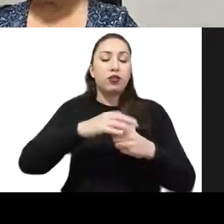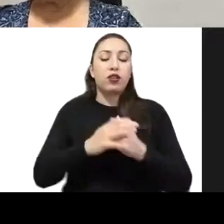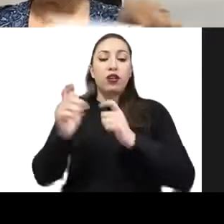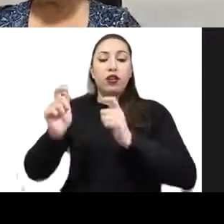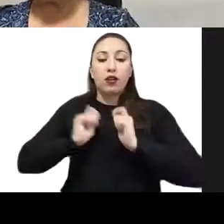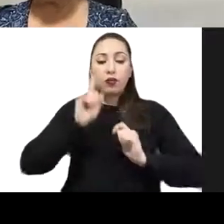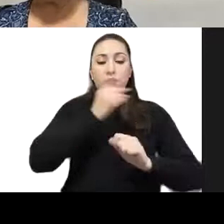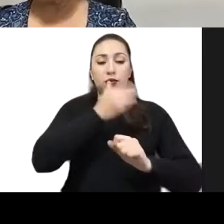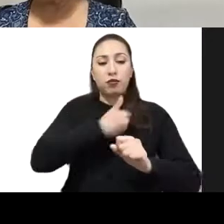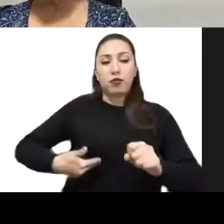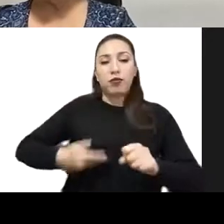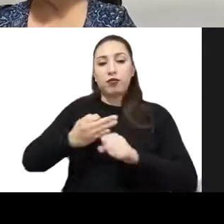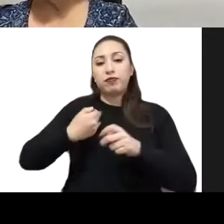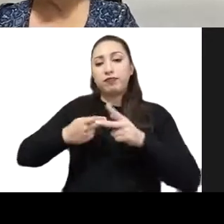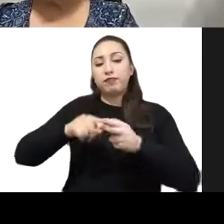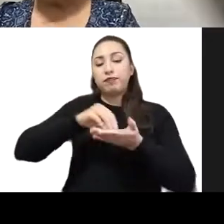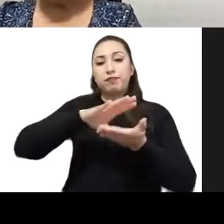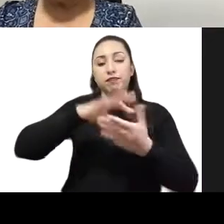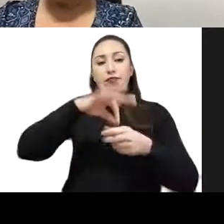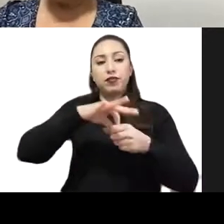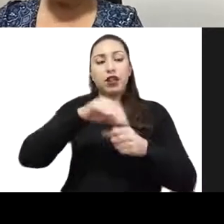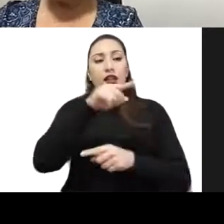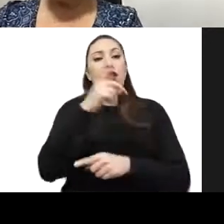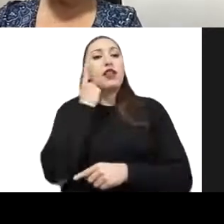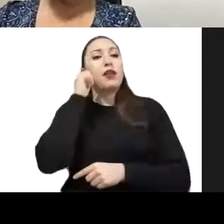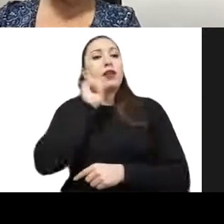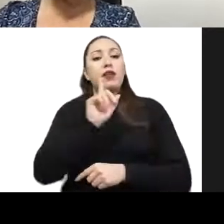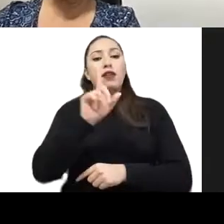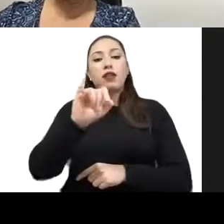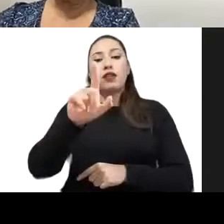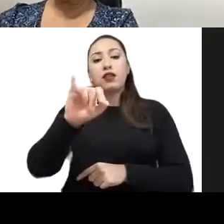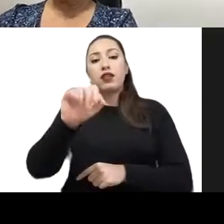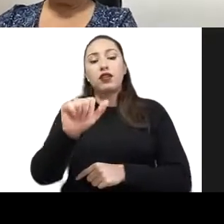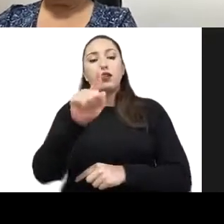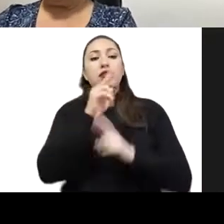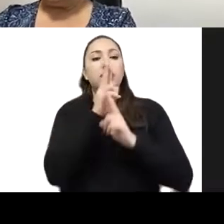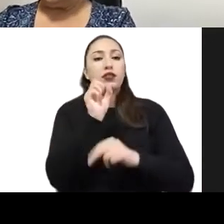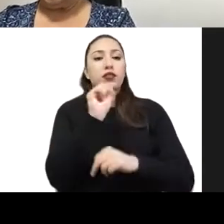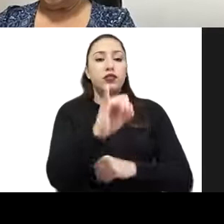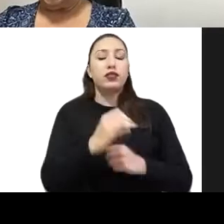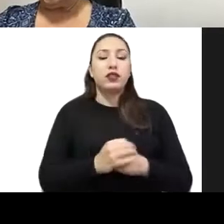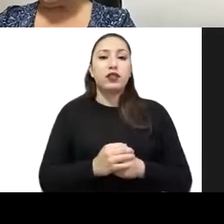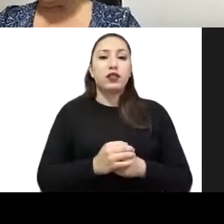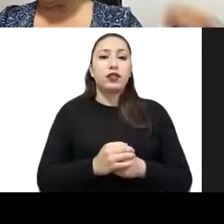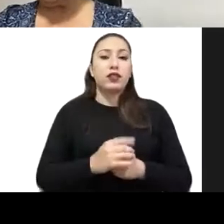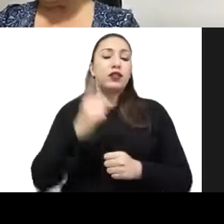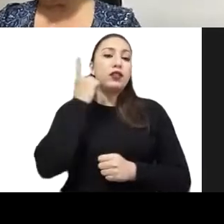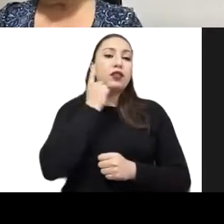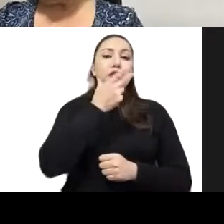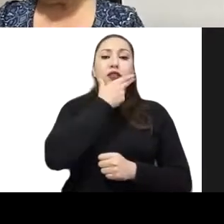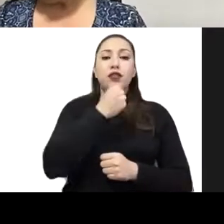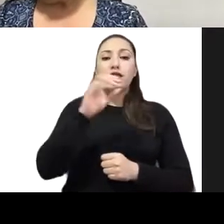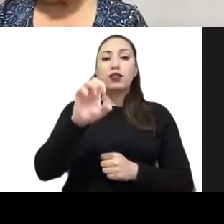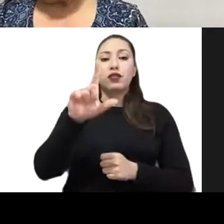a recoger la votación nominal. Diputada Lilia María Sarmiento Gómez. Lilia María Sarmiento Gómez, a favor. Gracias. Diputado Eleazar